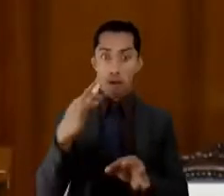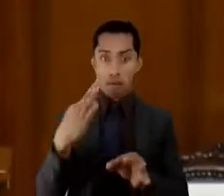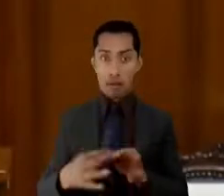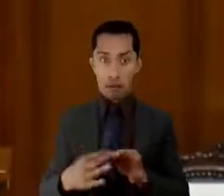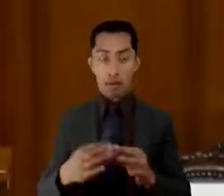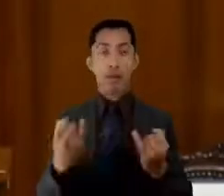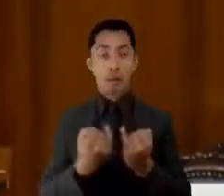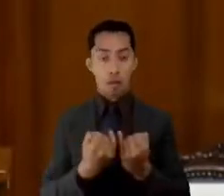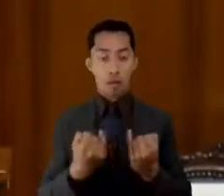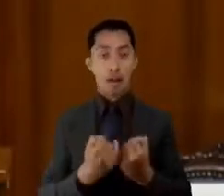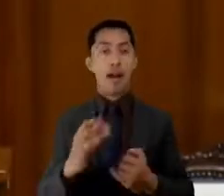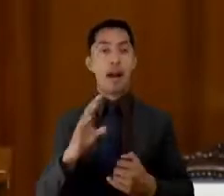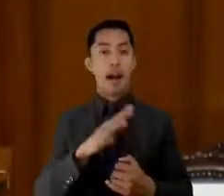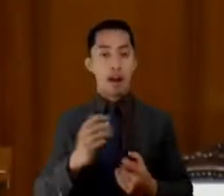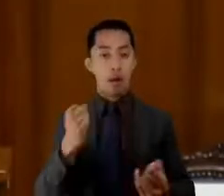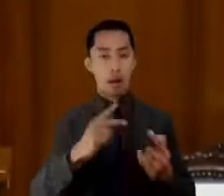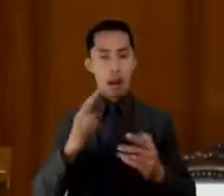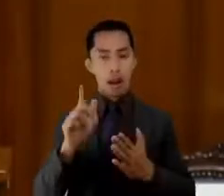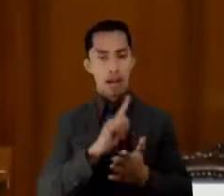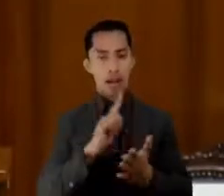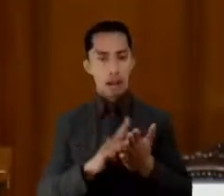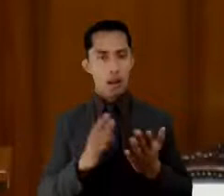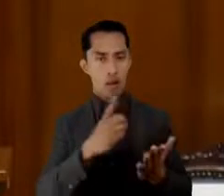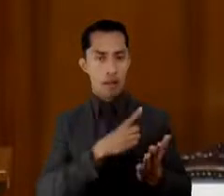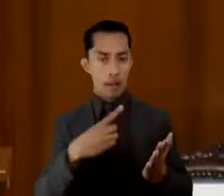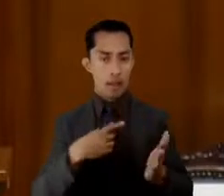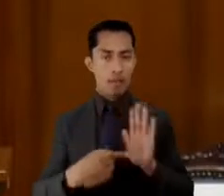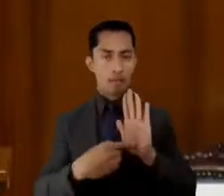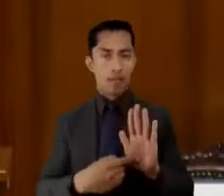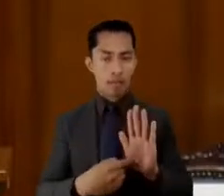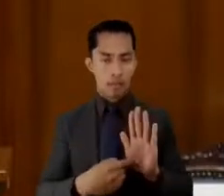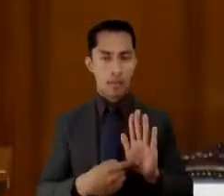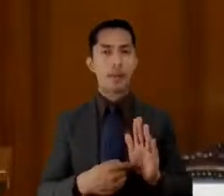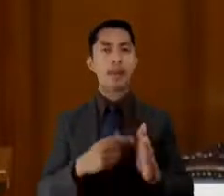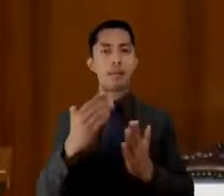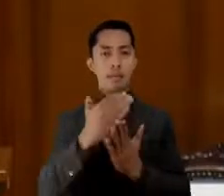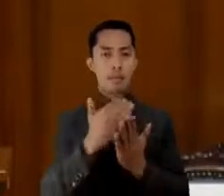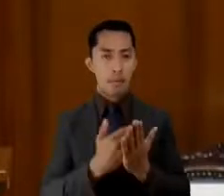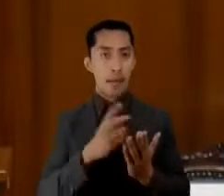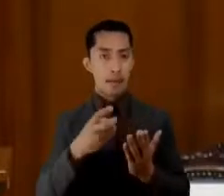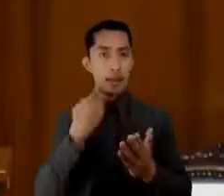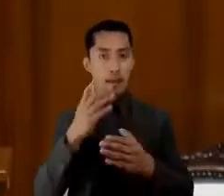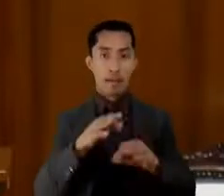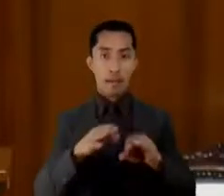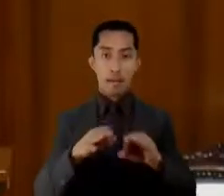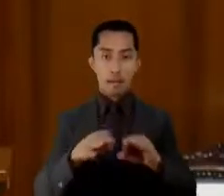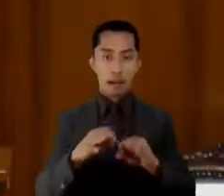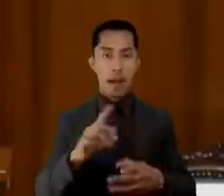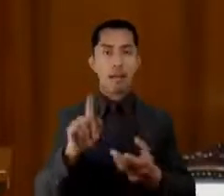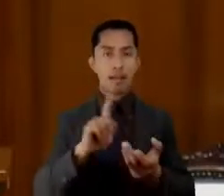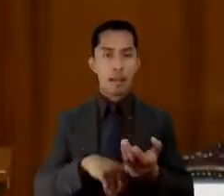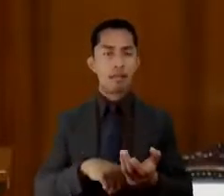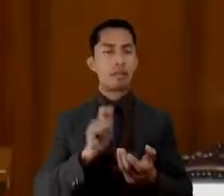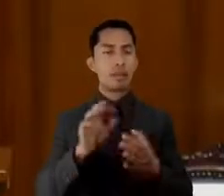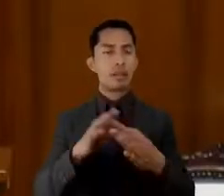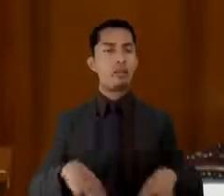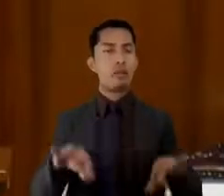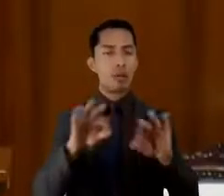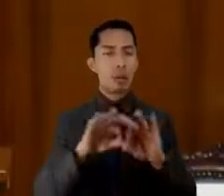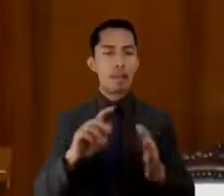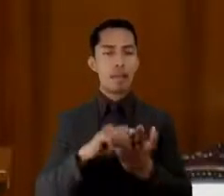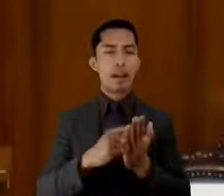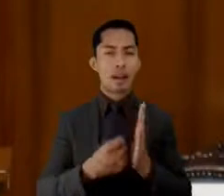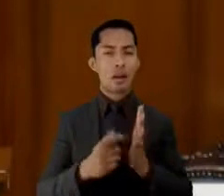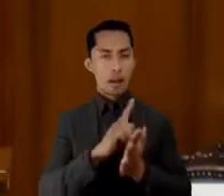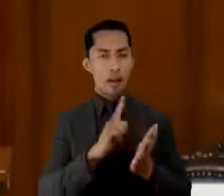la existencia de provisiones legales suficientes. La construcción de la agenda propuesta, conteniendo los principales elementos